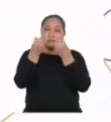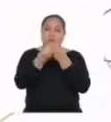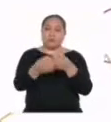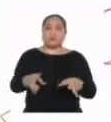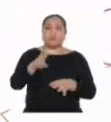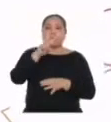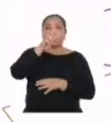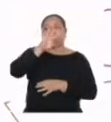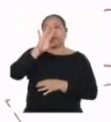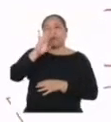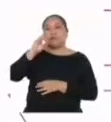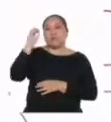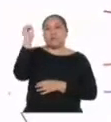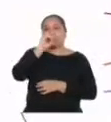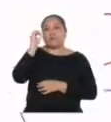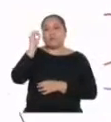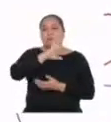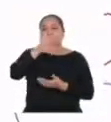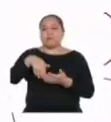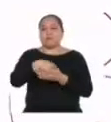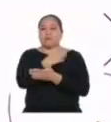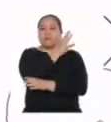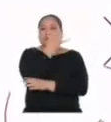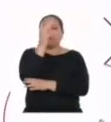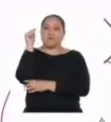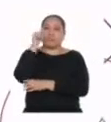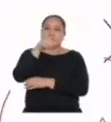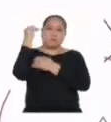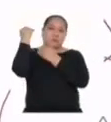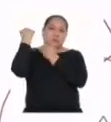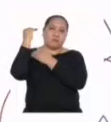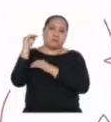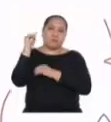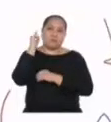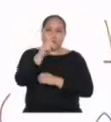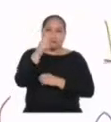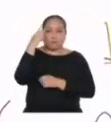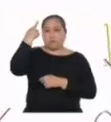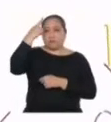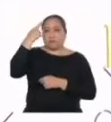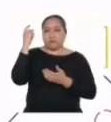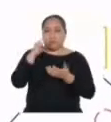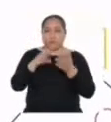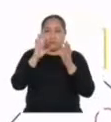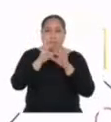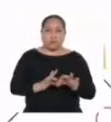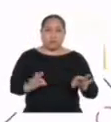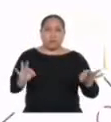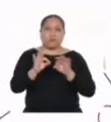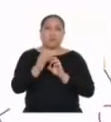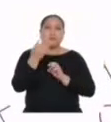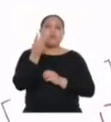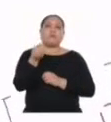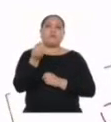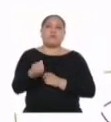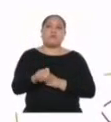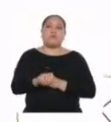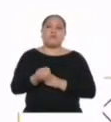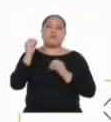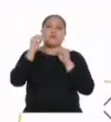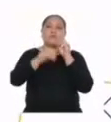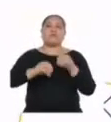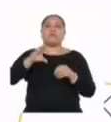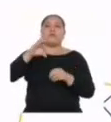el 27% del total de bosques en la región. Y una de las razones principales ha sido la producción